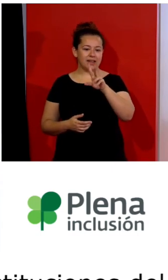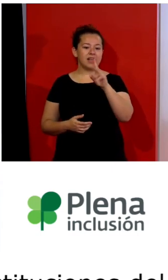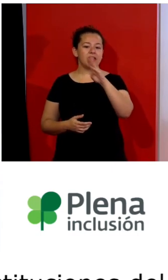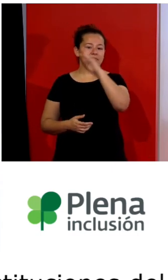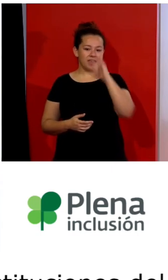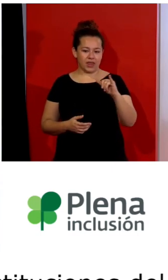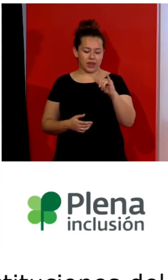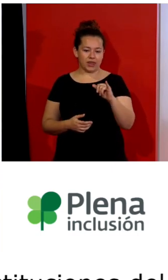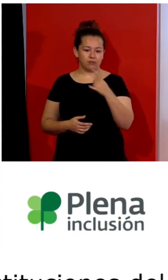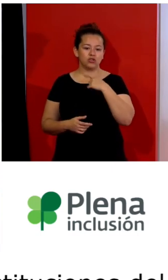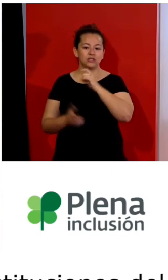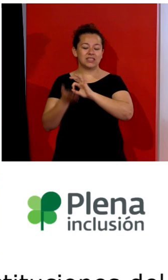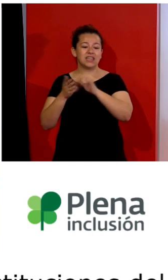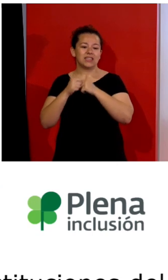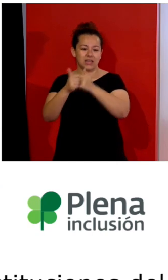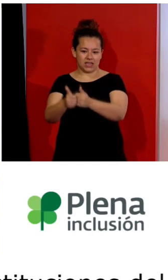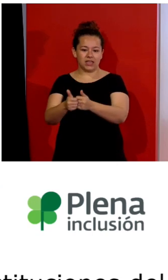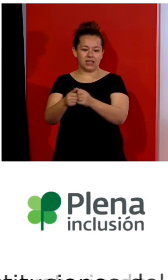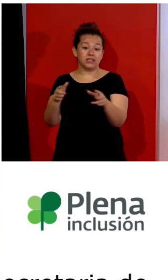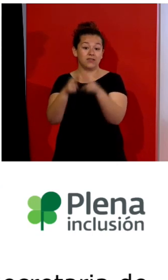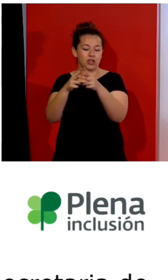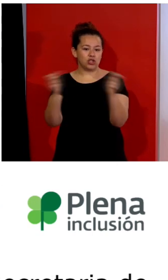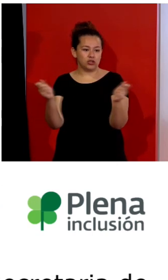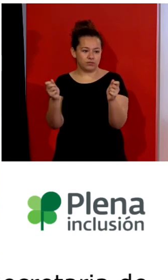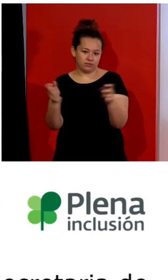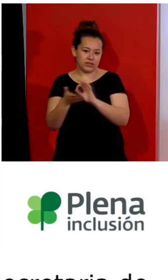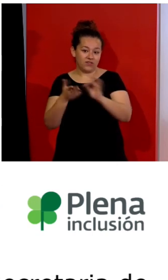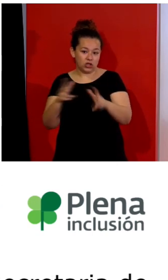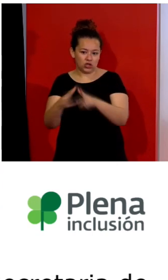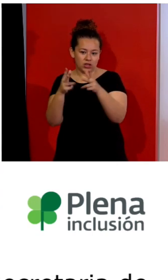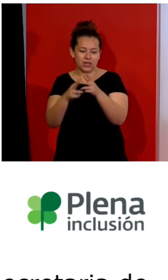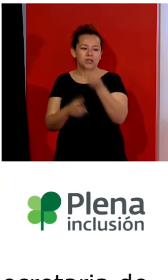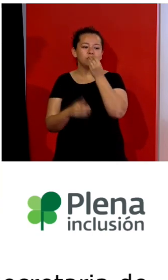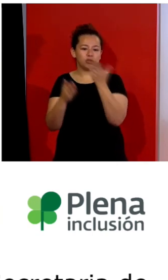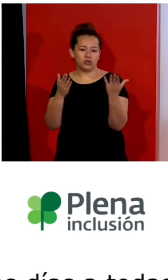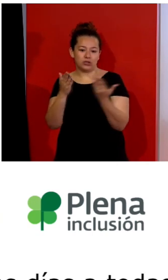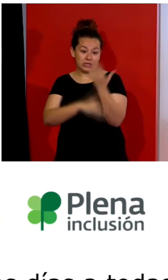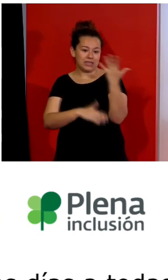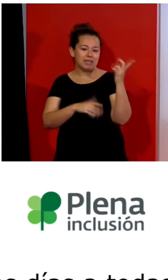Estado de Servicios Sociales. Y buenos días también a todas las personas que asisten a esta jornada.